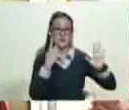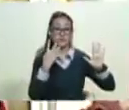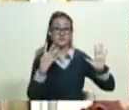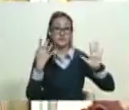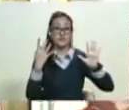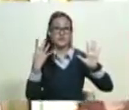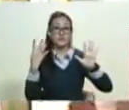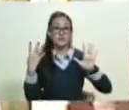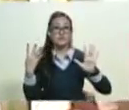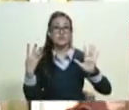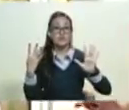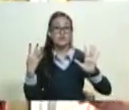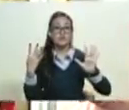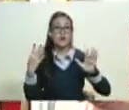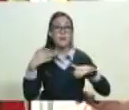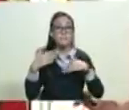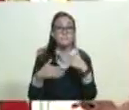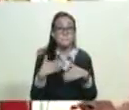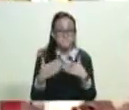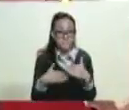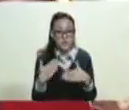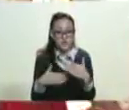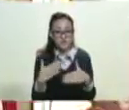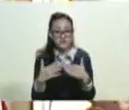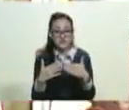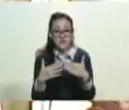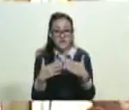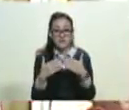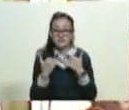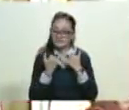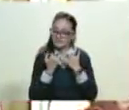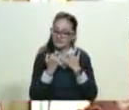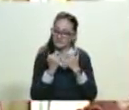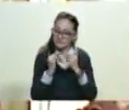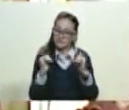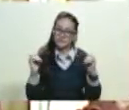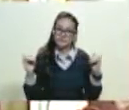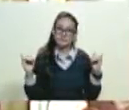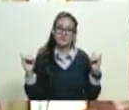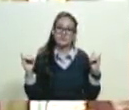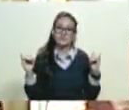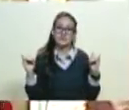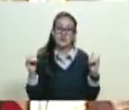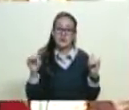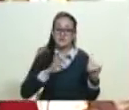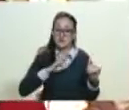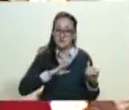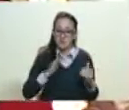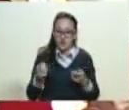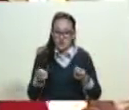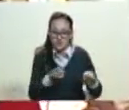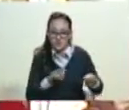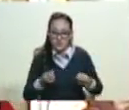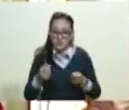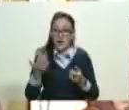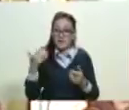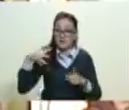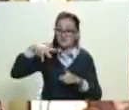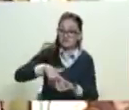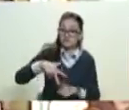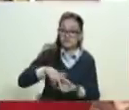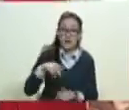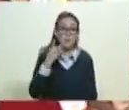1999 se da entonces un proceso de emancipación de la miseria económica y de la exclusión